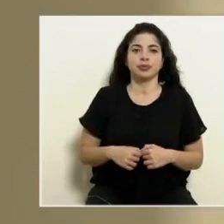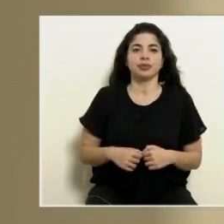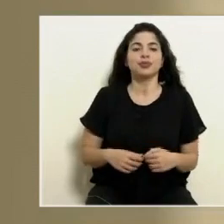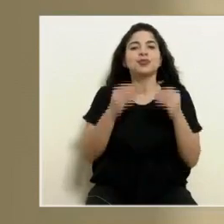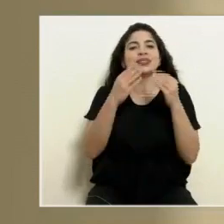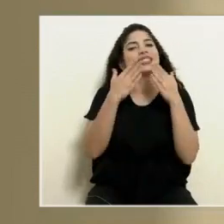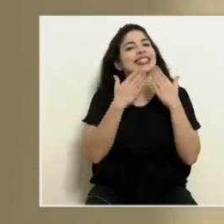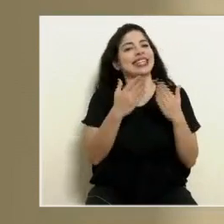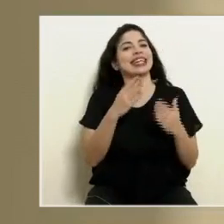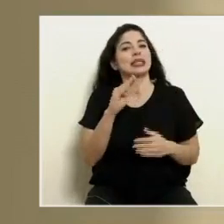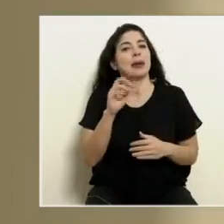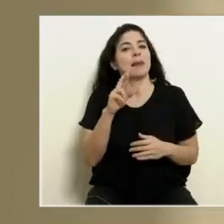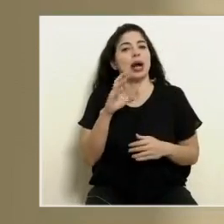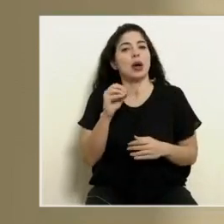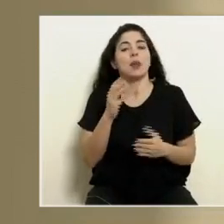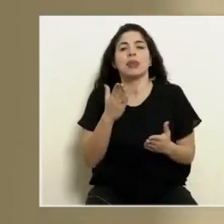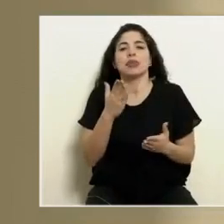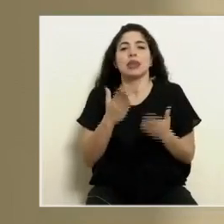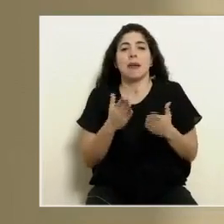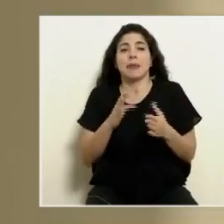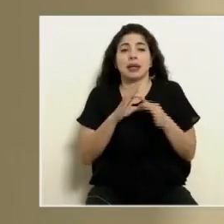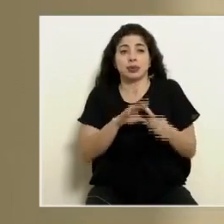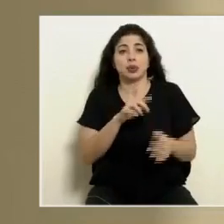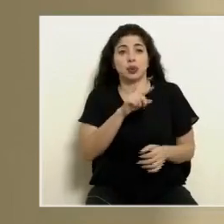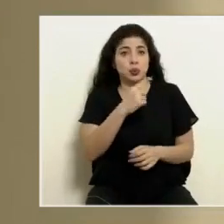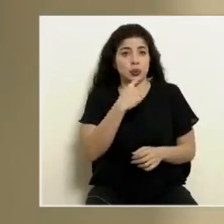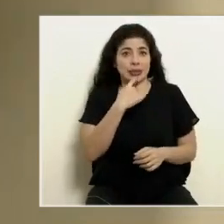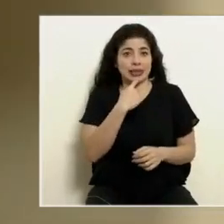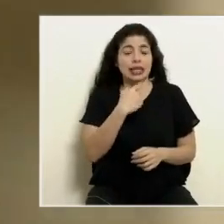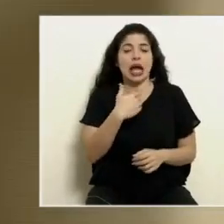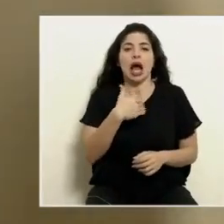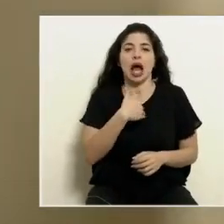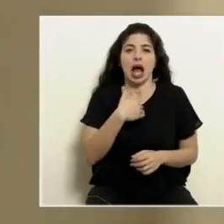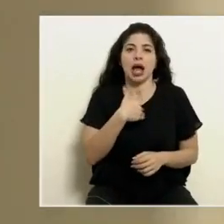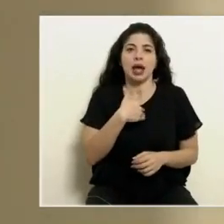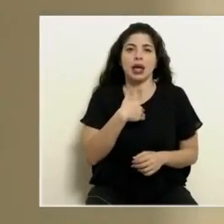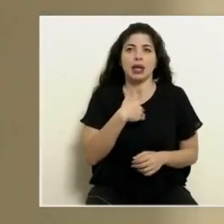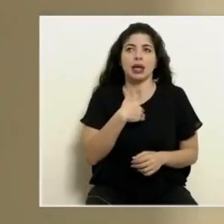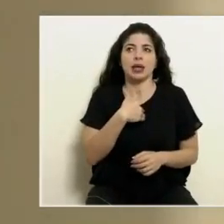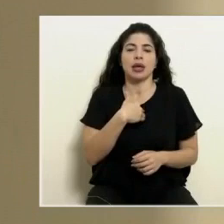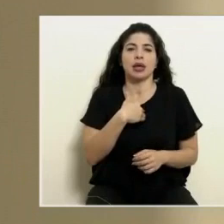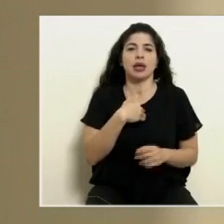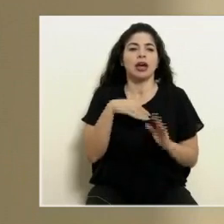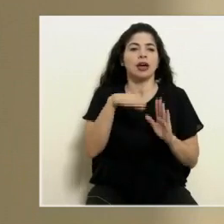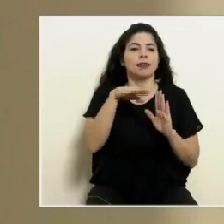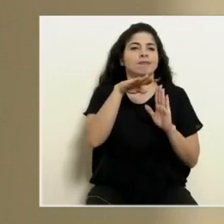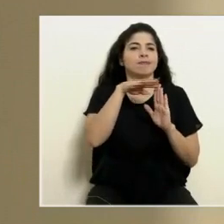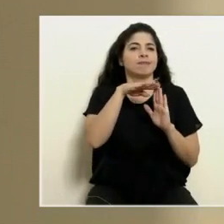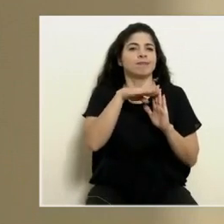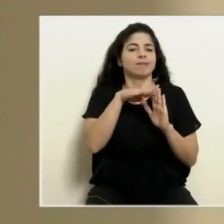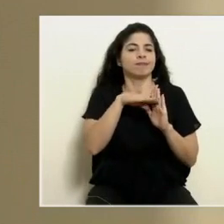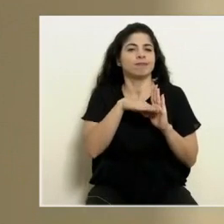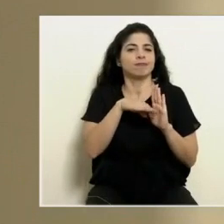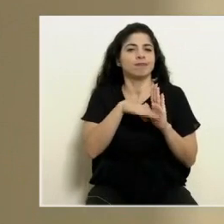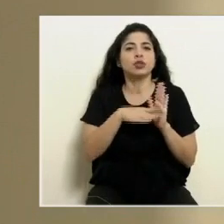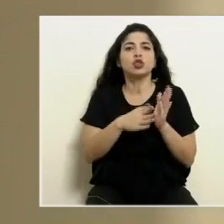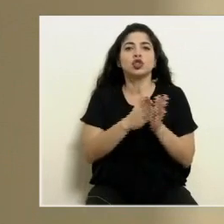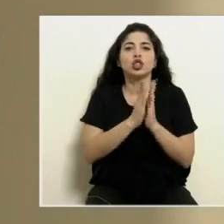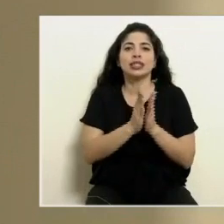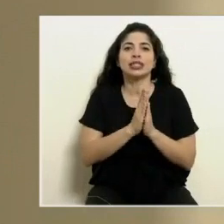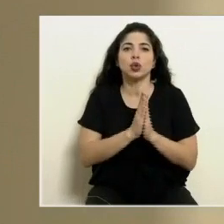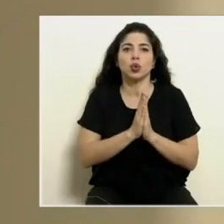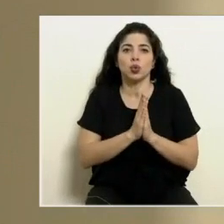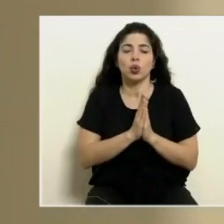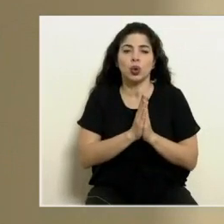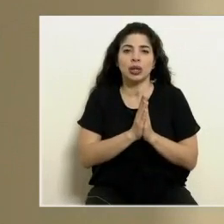Muchas gracias, Marco. Tal vez en lo que usted menciona hay una serie de solicitudes que se